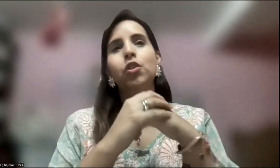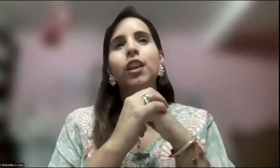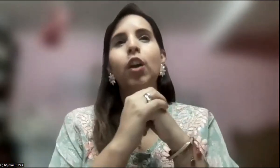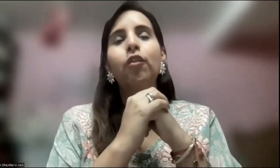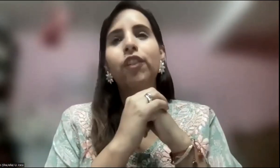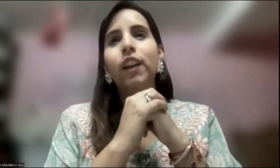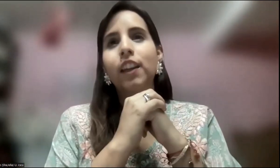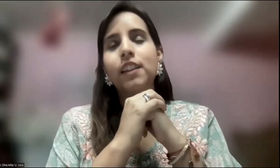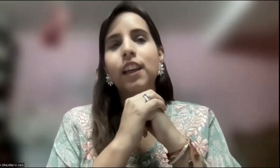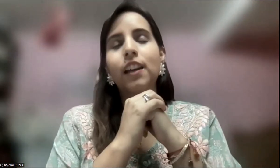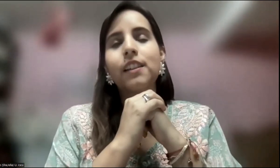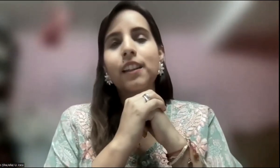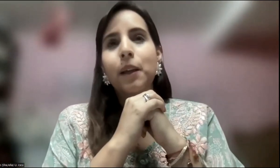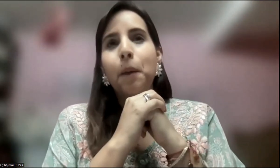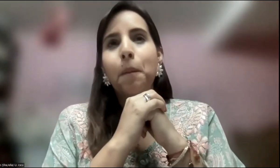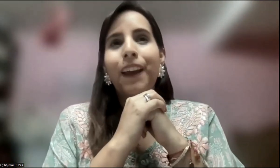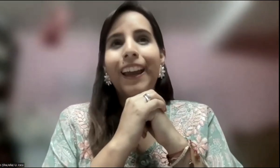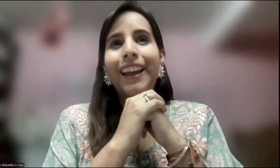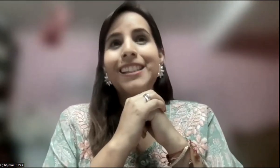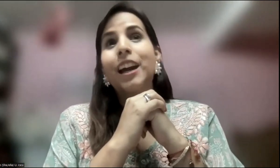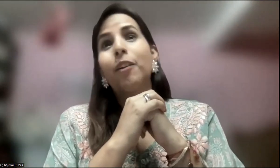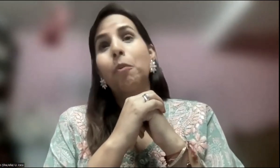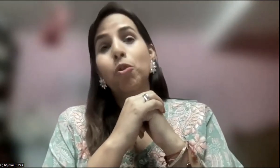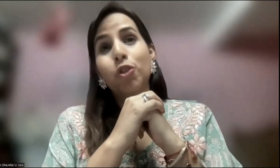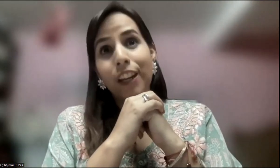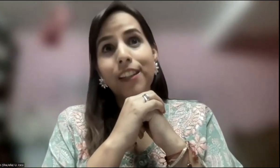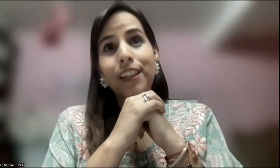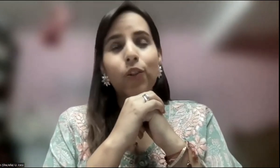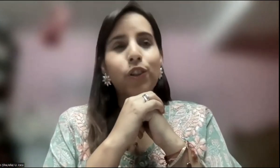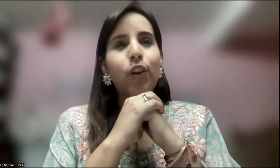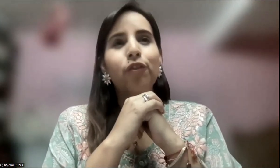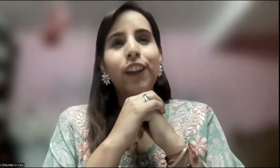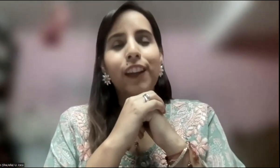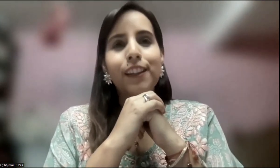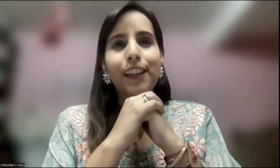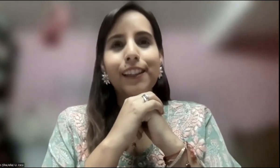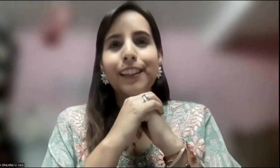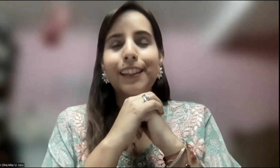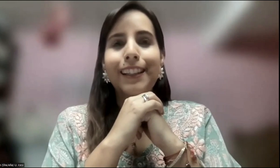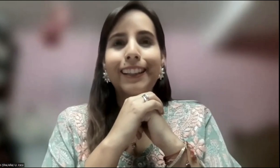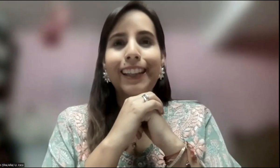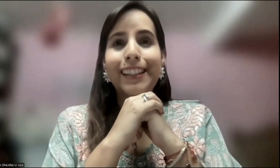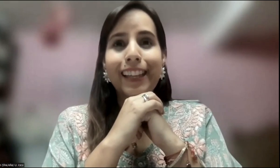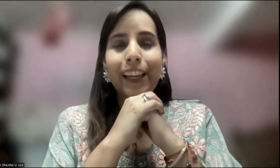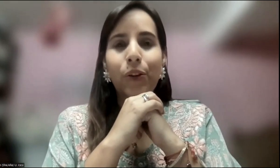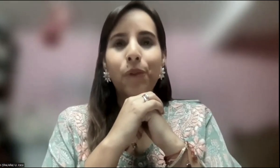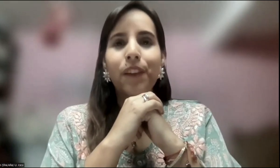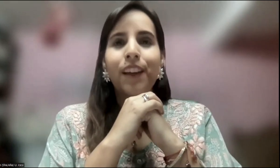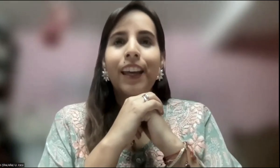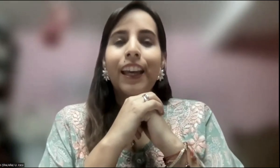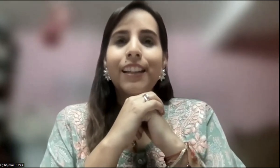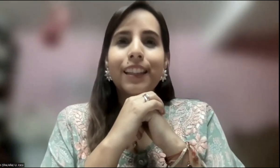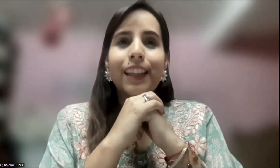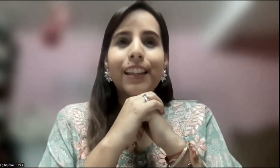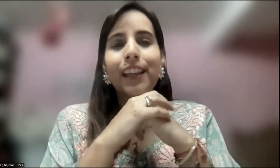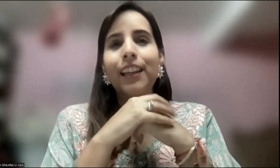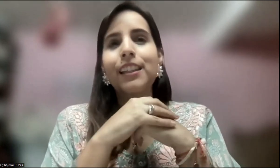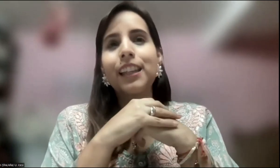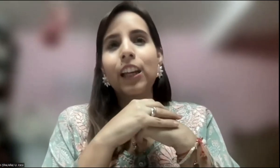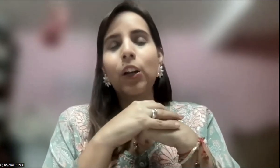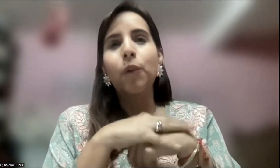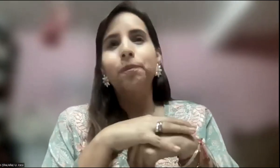ciclos de conferencias eh Ya vamos tres ciclos de conferencias Este es el tercero y este